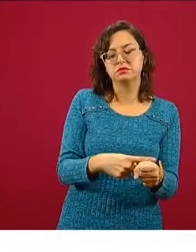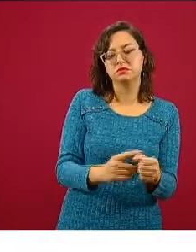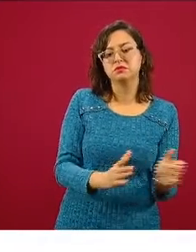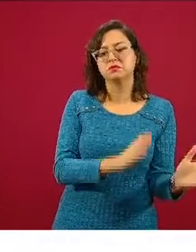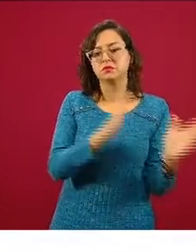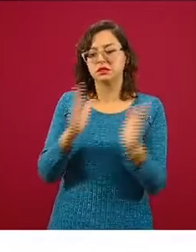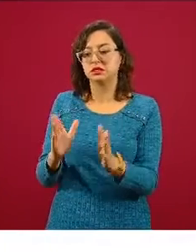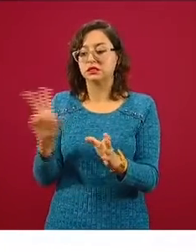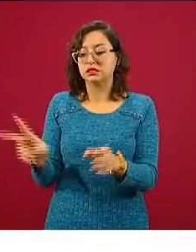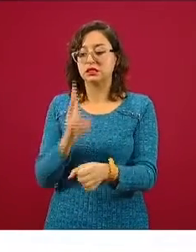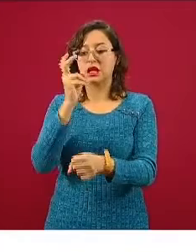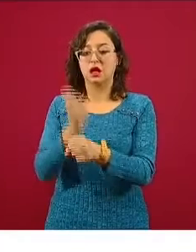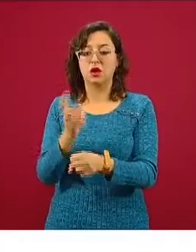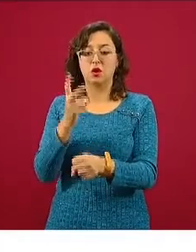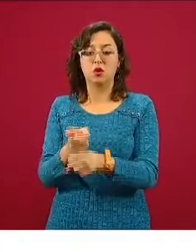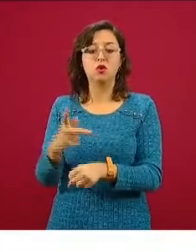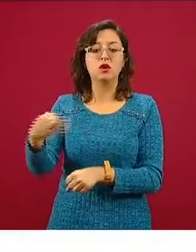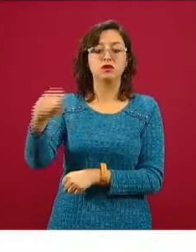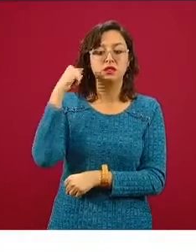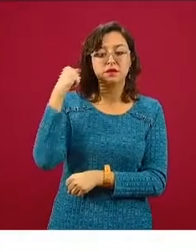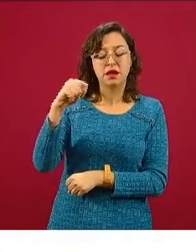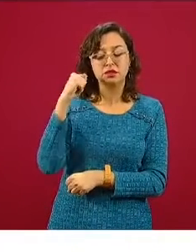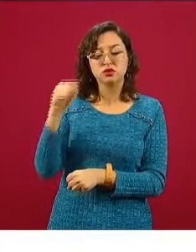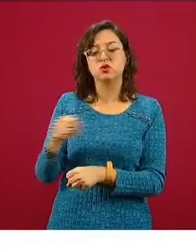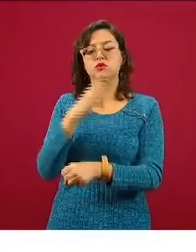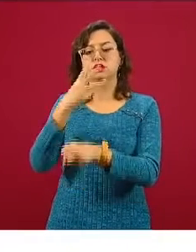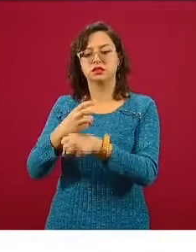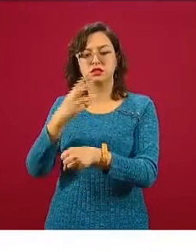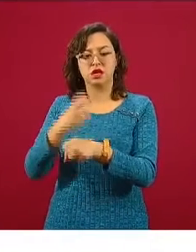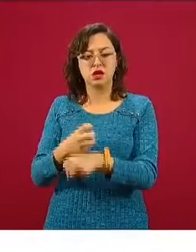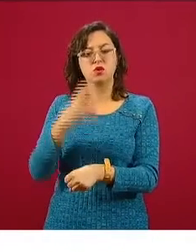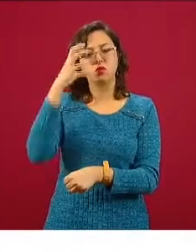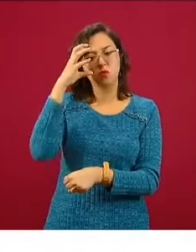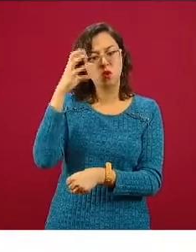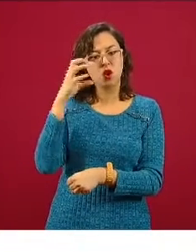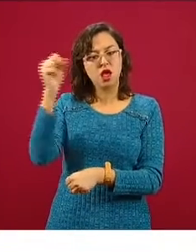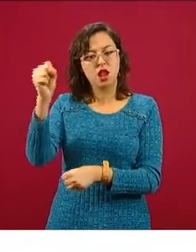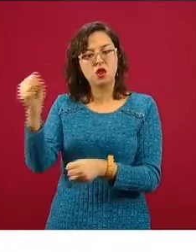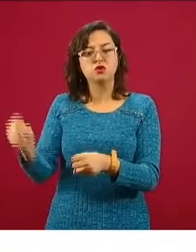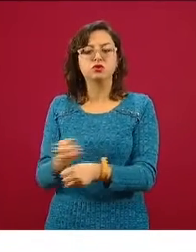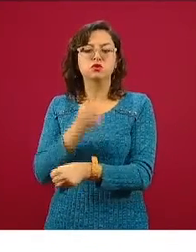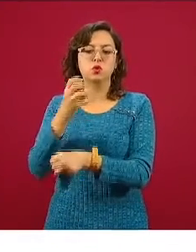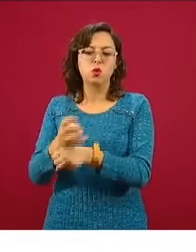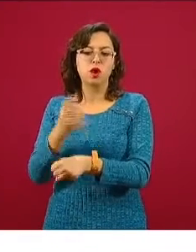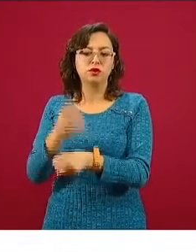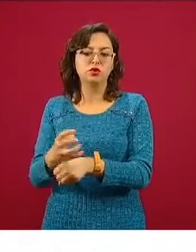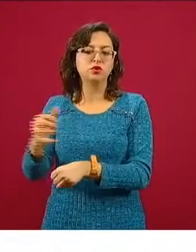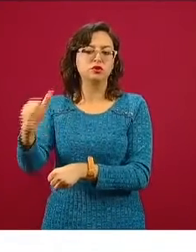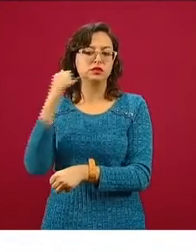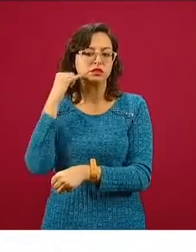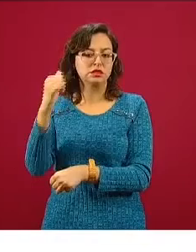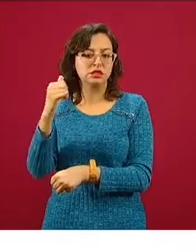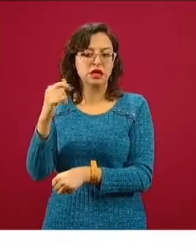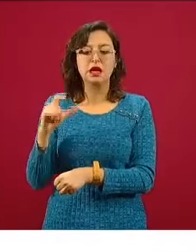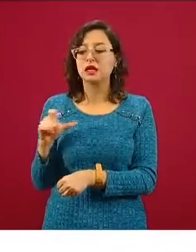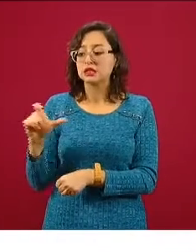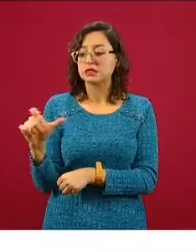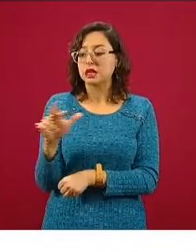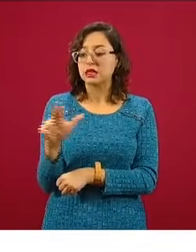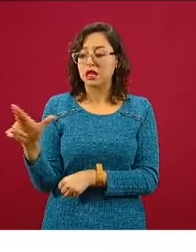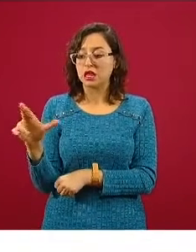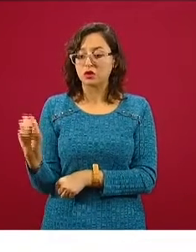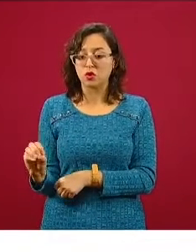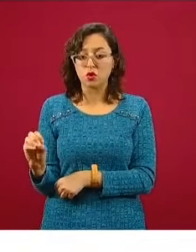en frecuencia es Tabasco, Morelos y posteriormente Yucatán y Quintana Roo y Baja California, que eran más activos